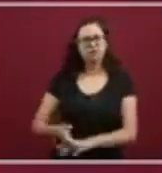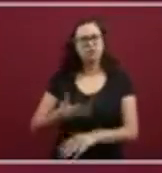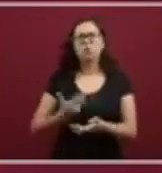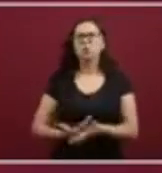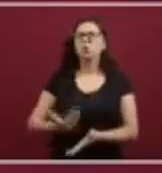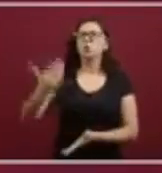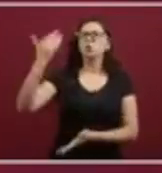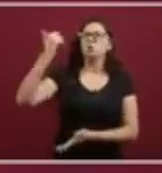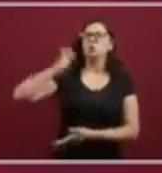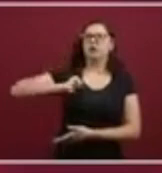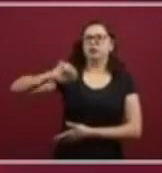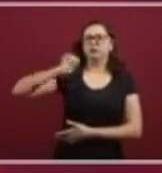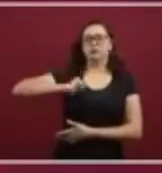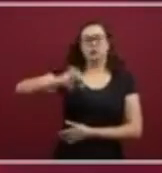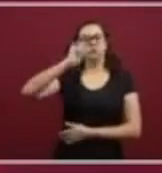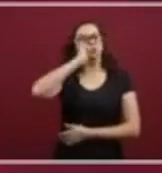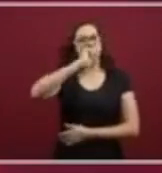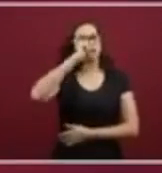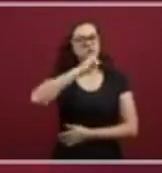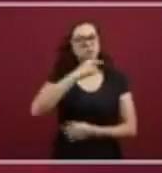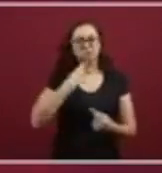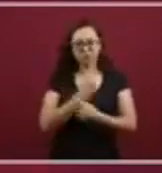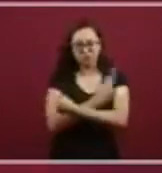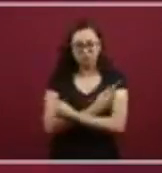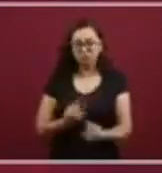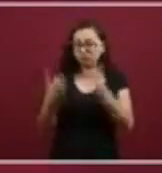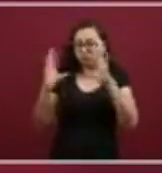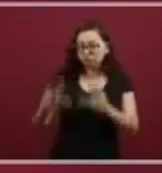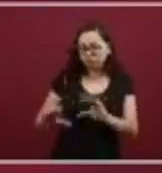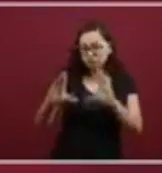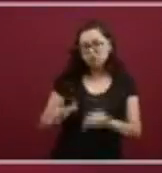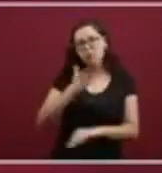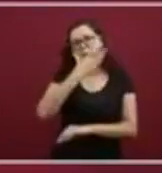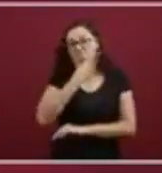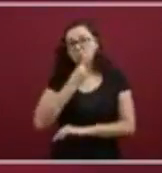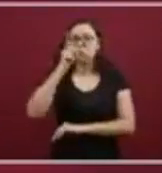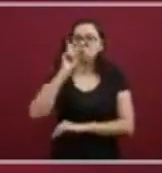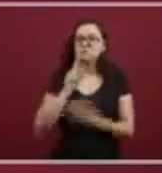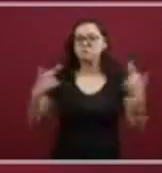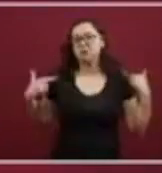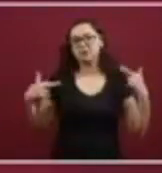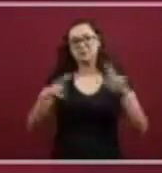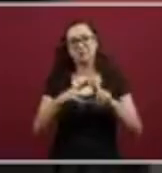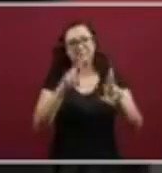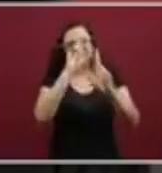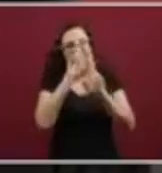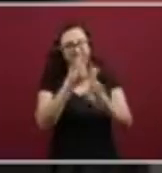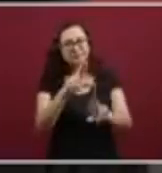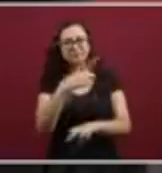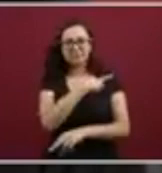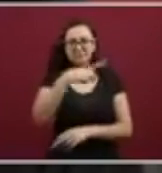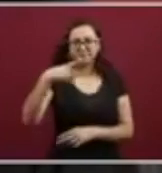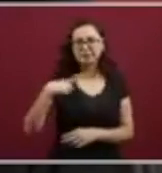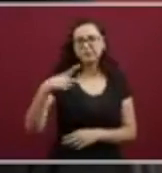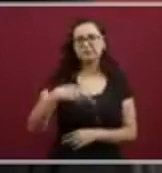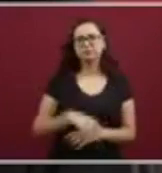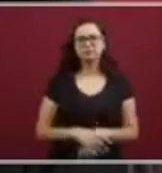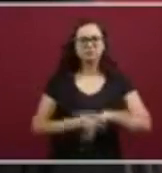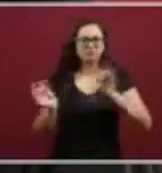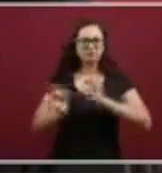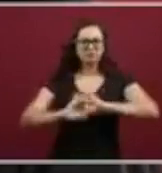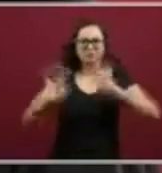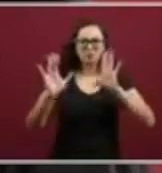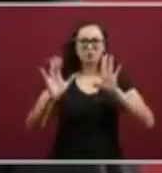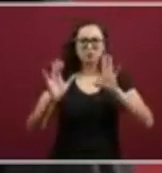siempre a respetar a nuestras maestras, a nuestros maestros. De repente, en